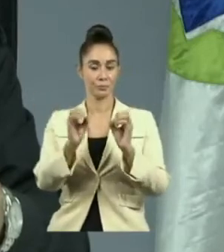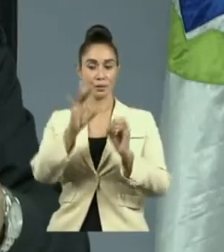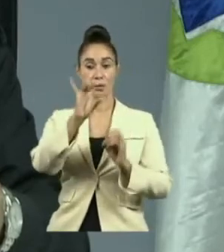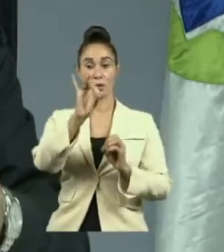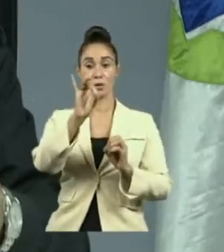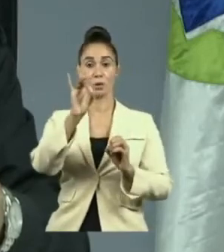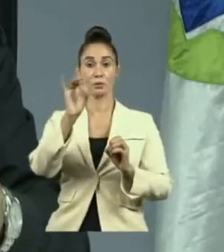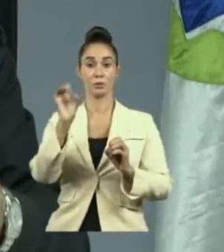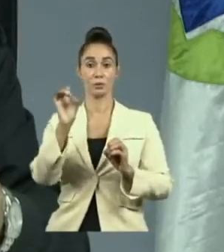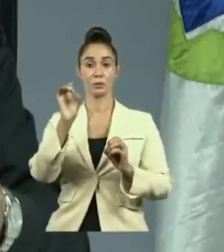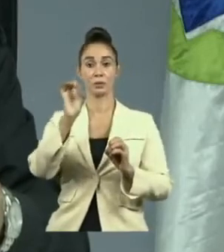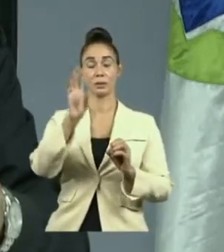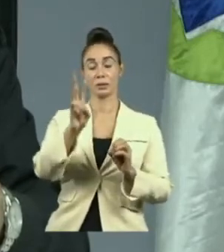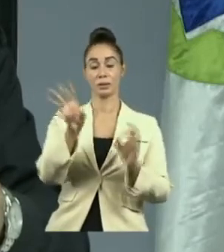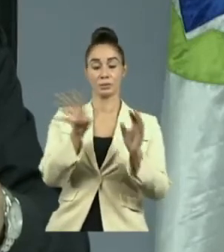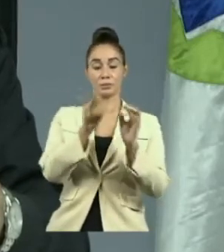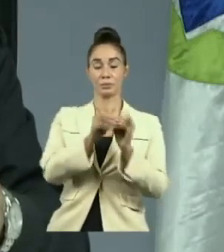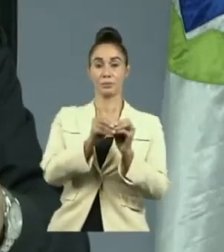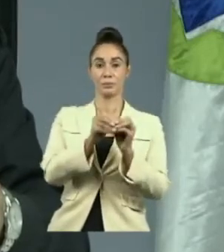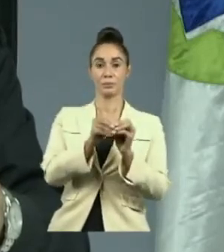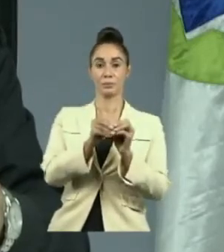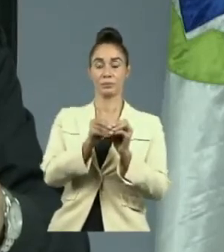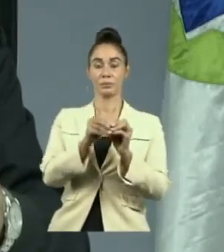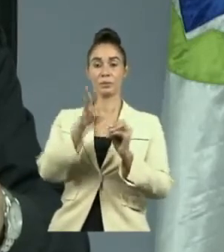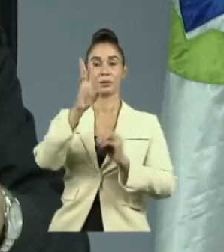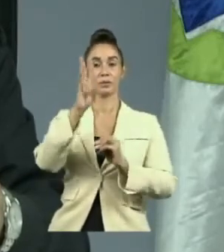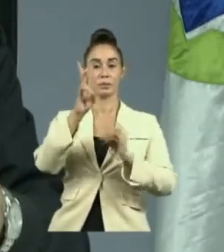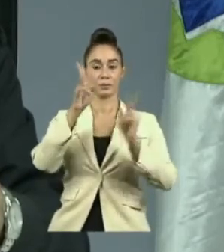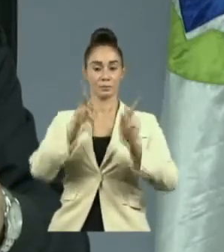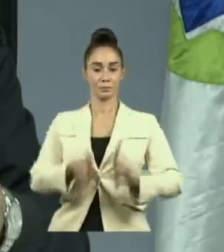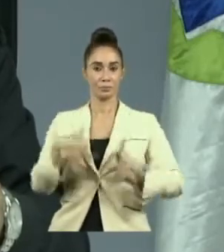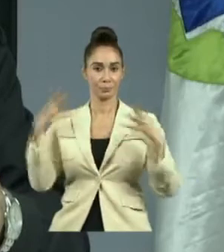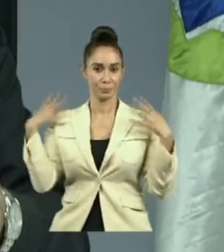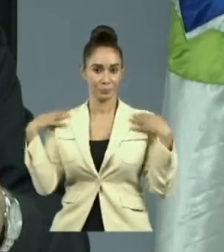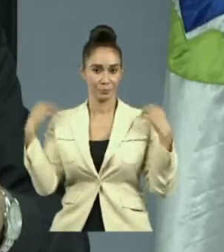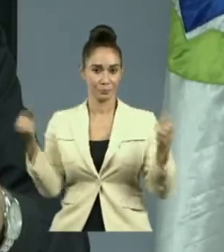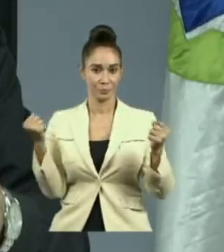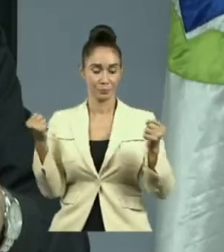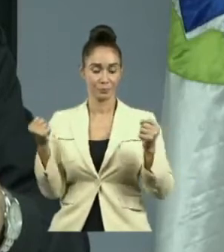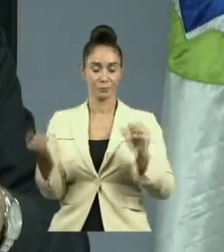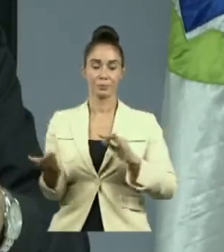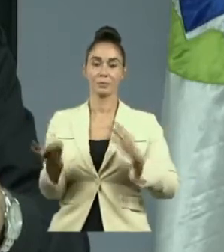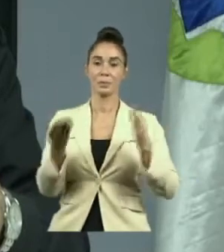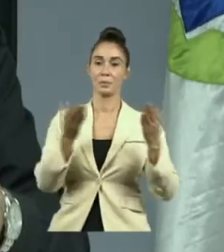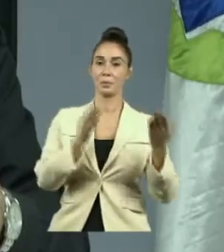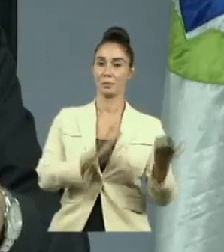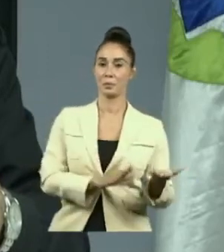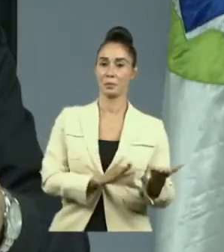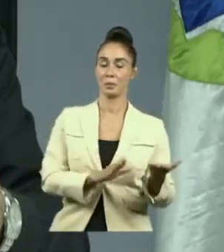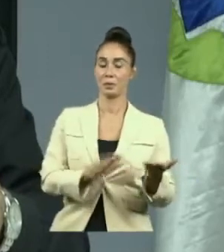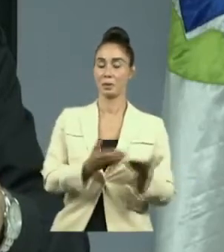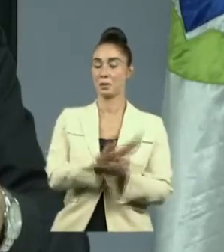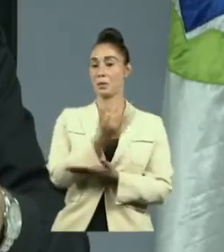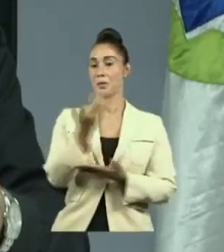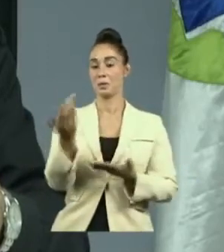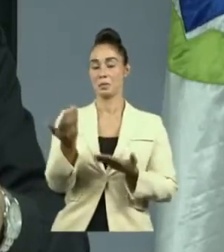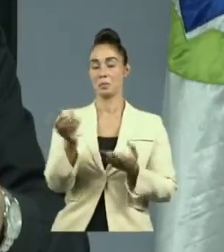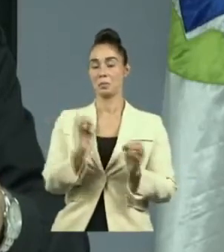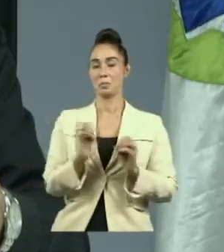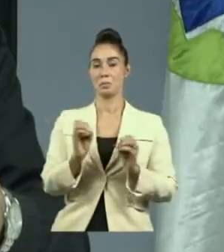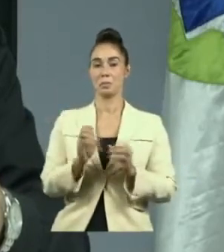86 acumula 26 recupera 20 casos nuevos de